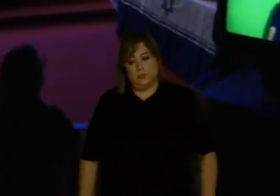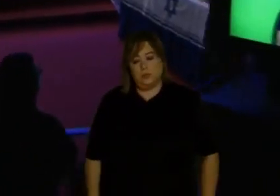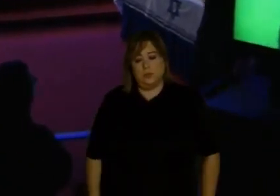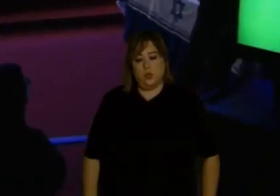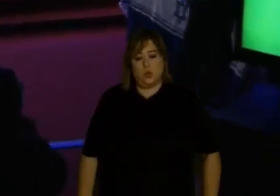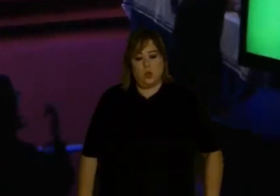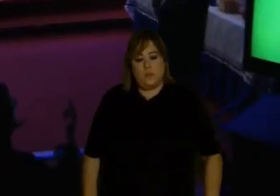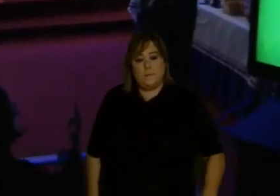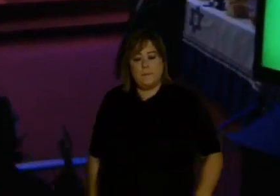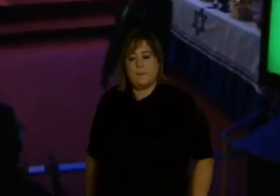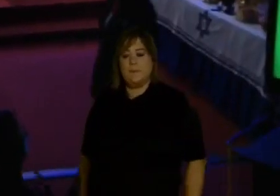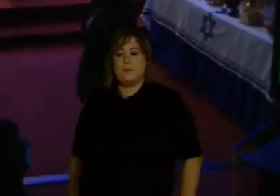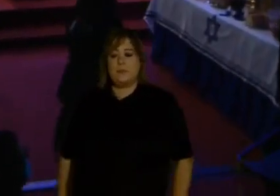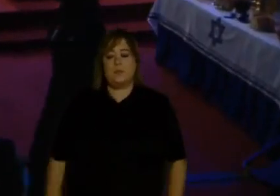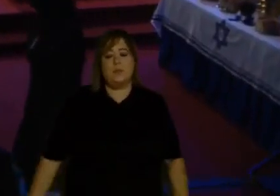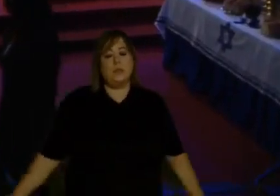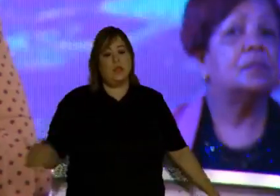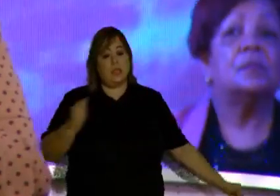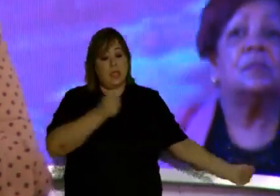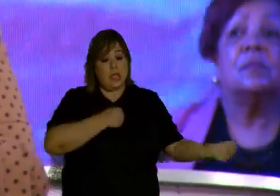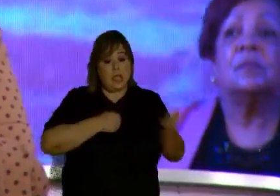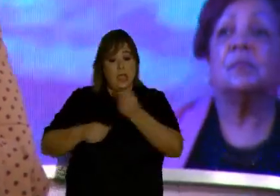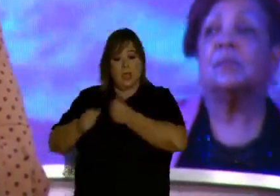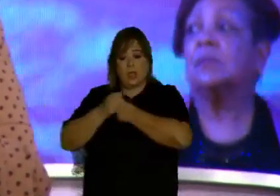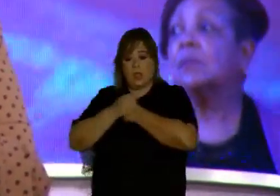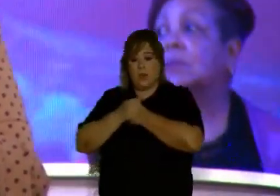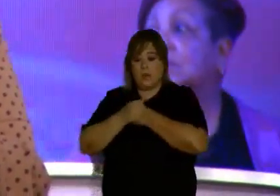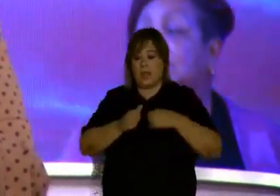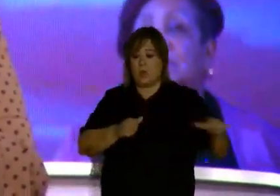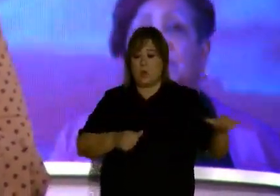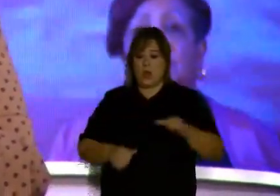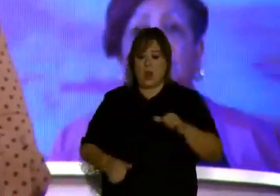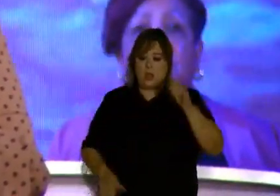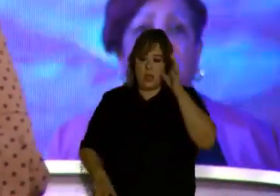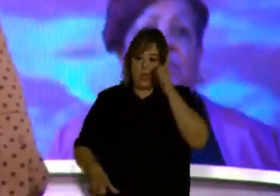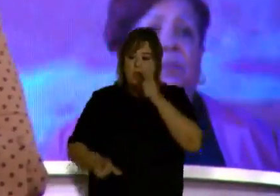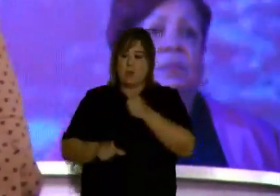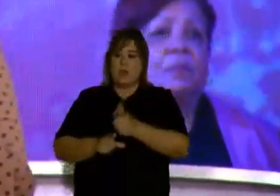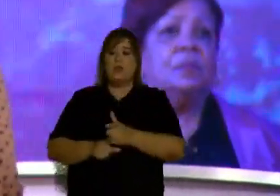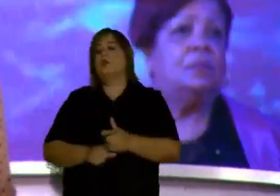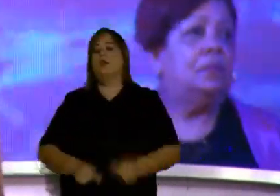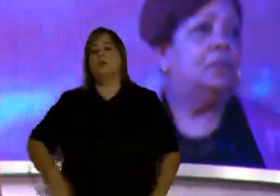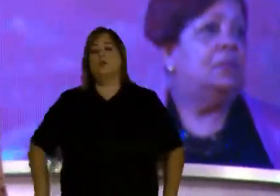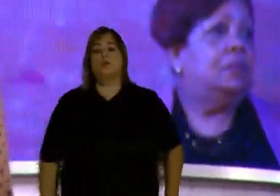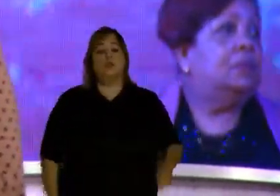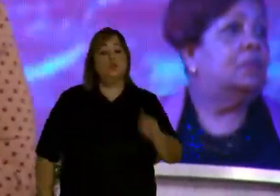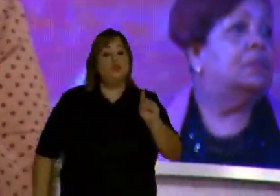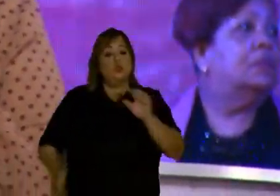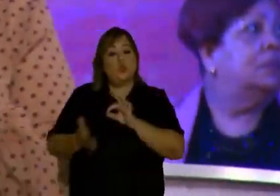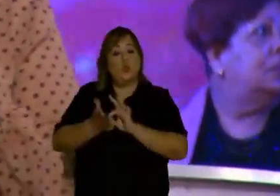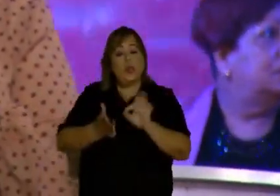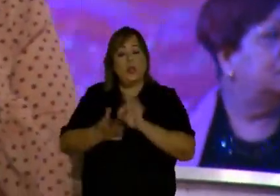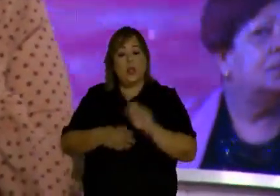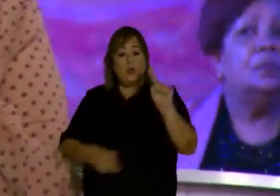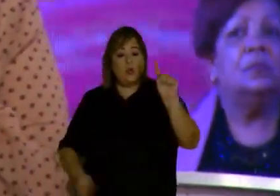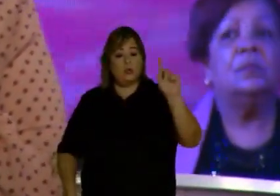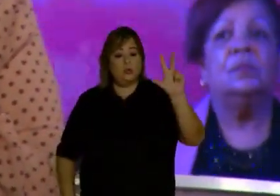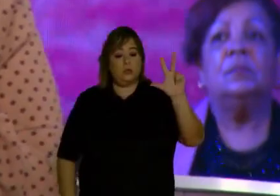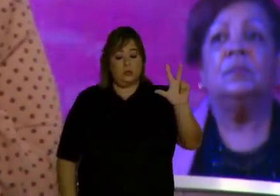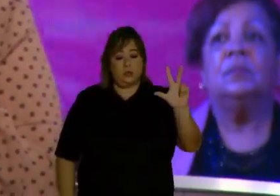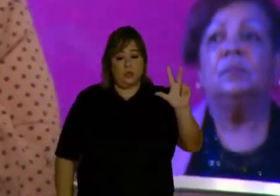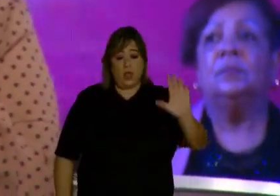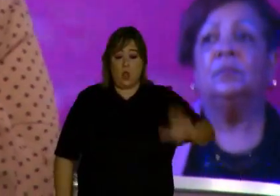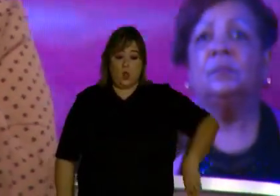Si hay alguien más, voy a contar hasta tres. Si usted está aquí y todavía no le ha entregado su corazón a